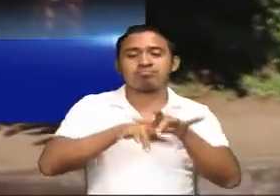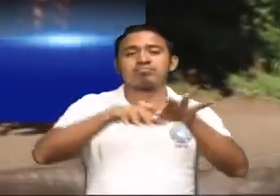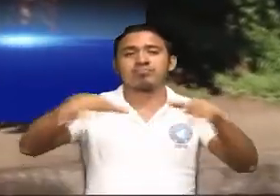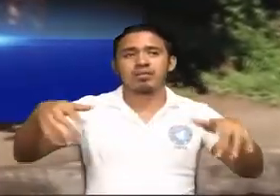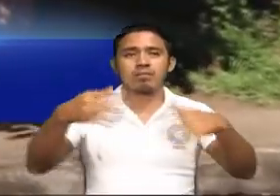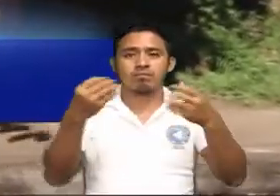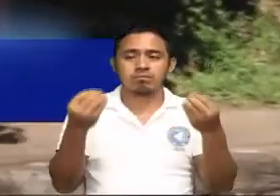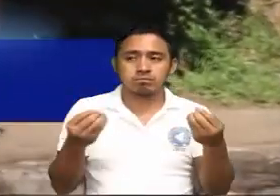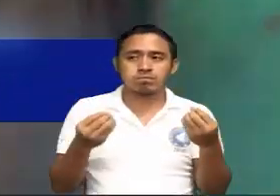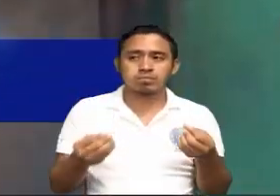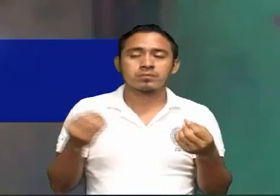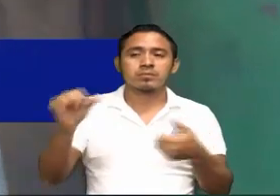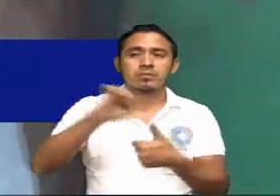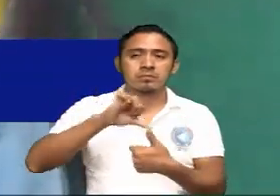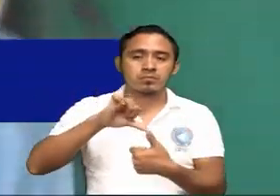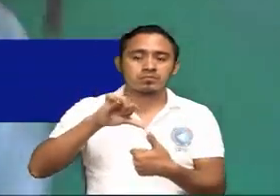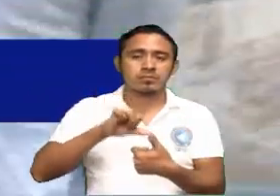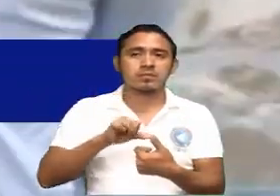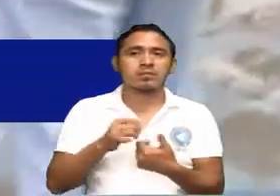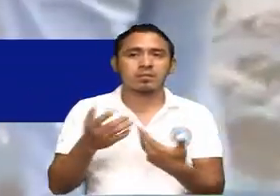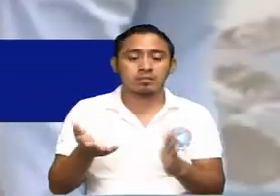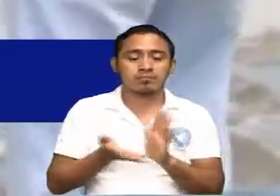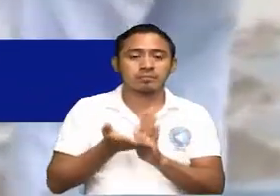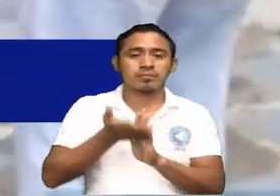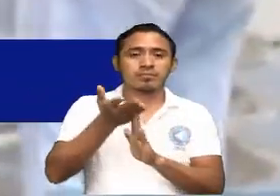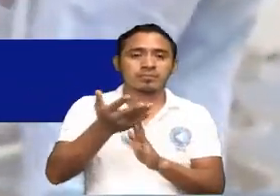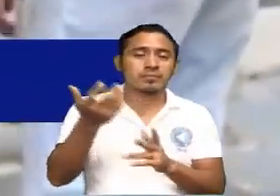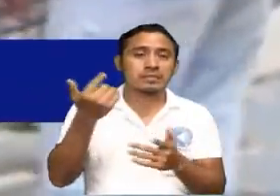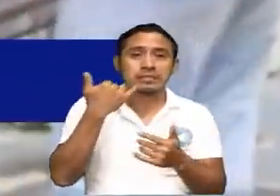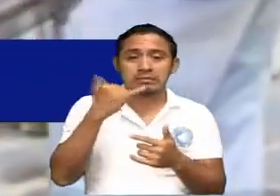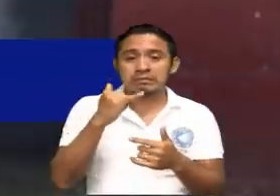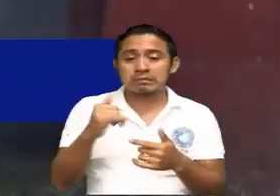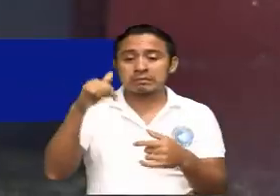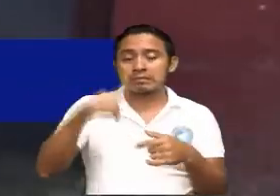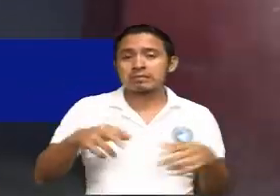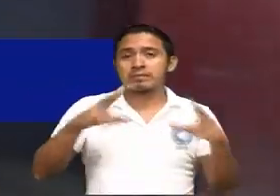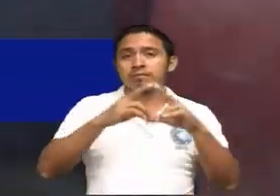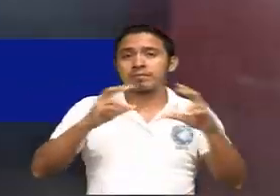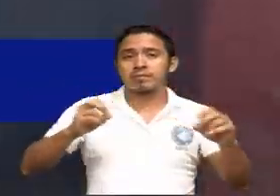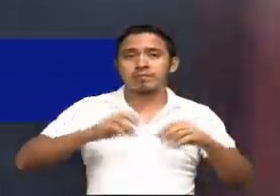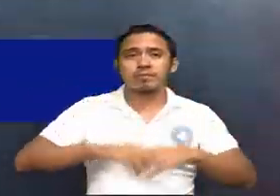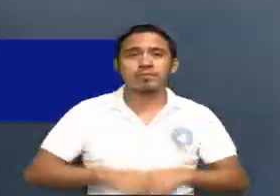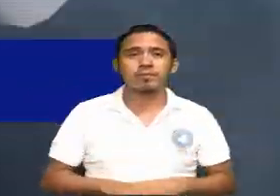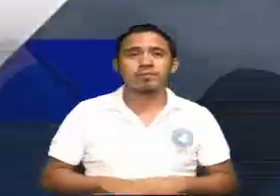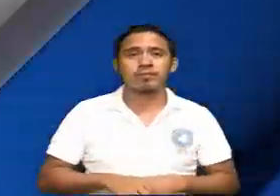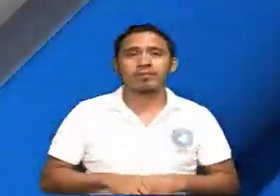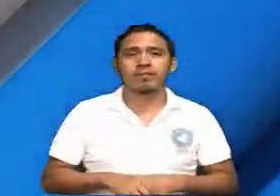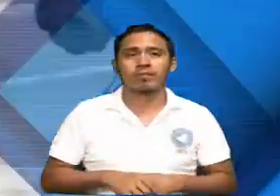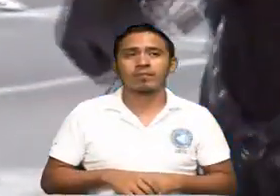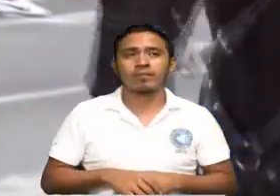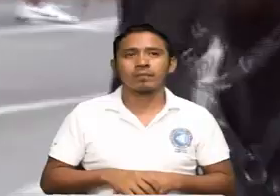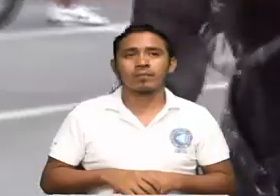en la región centroamericana y el incremento de casos positivos en el país.